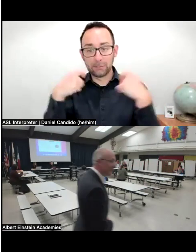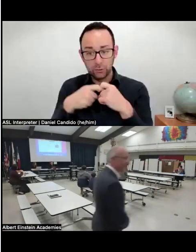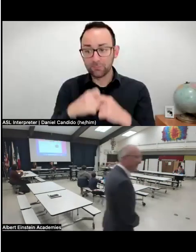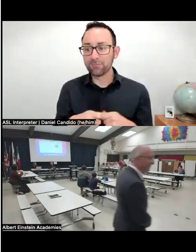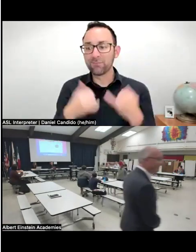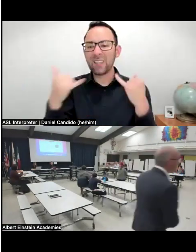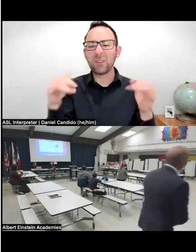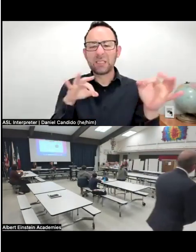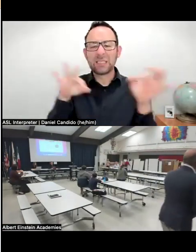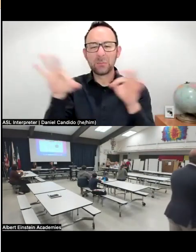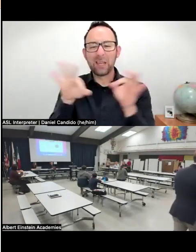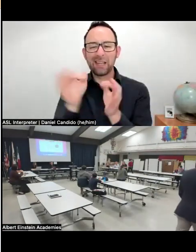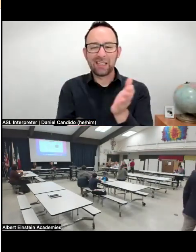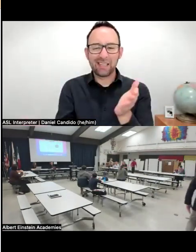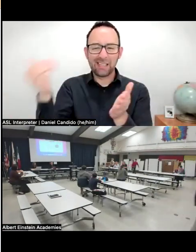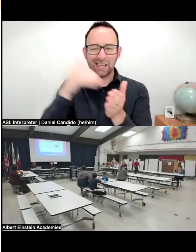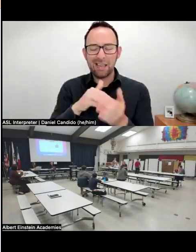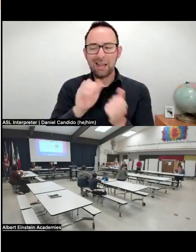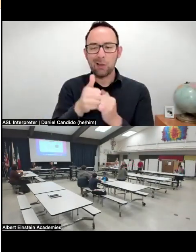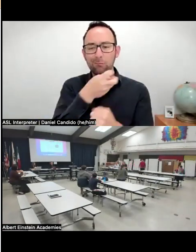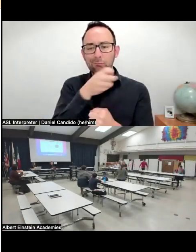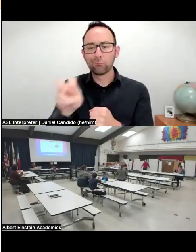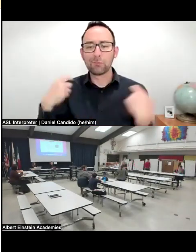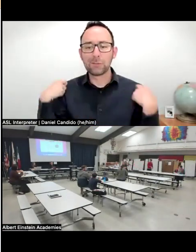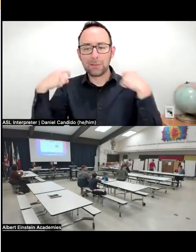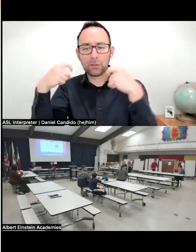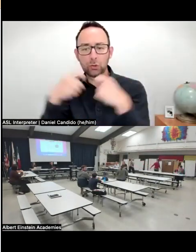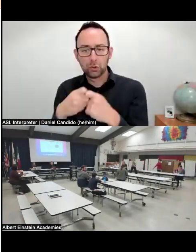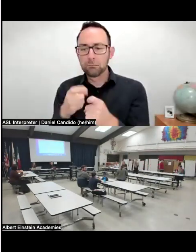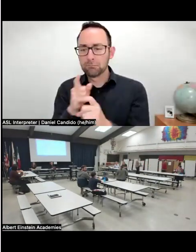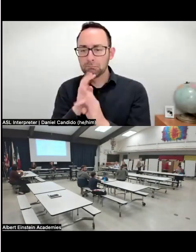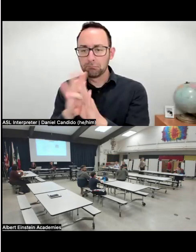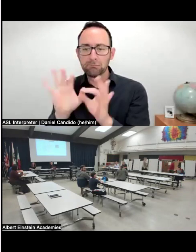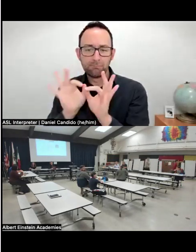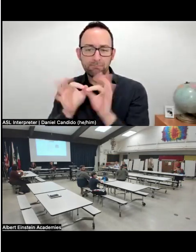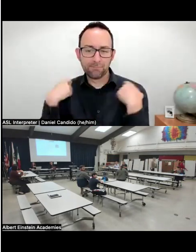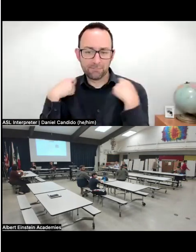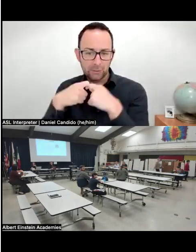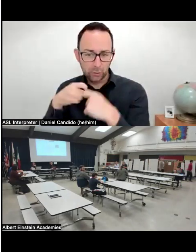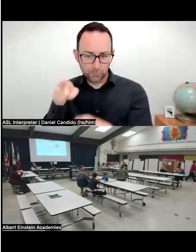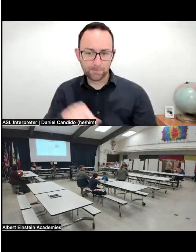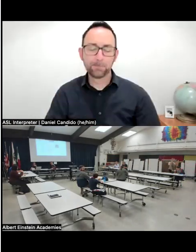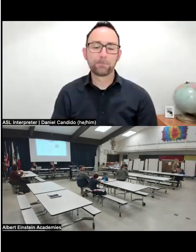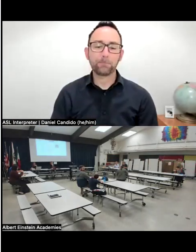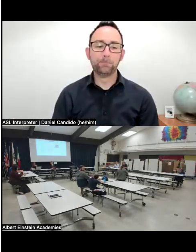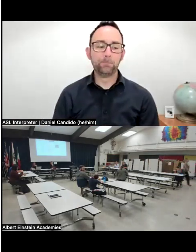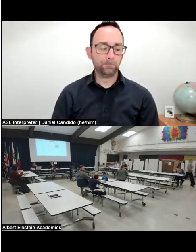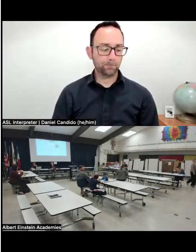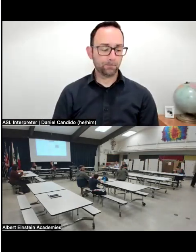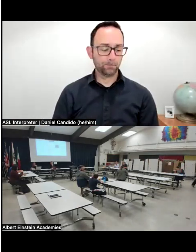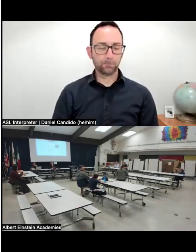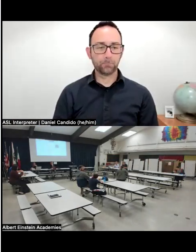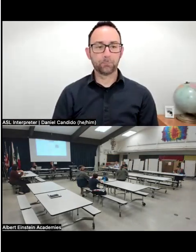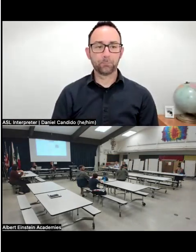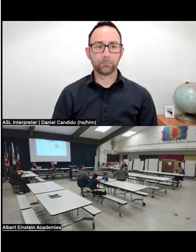interpretación simultánea al español durante esta reunión. Si desea escuchar la interpretación en español, haga clic en el botón Interpretation